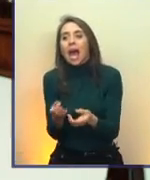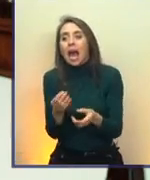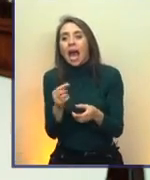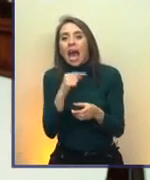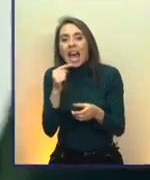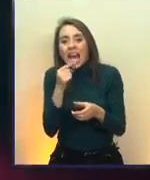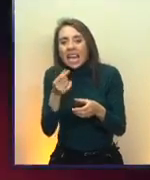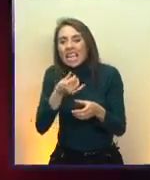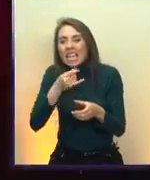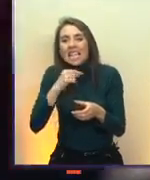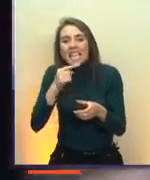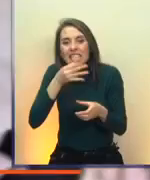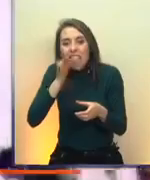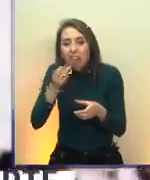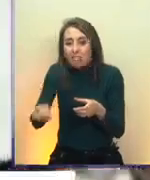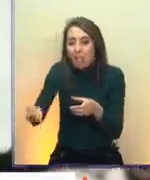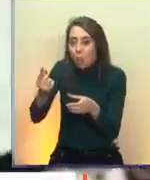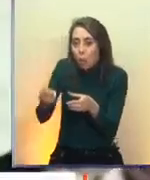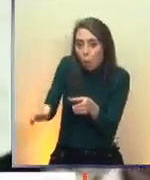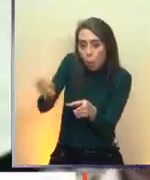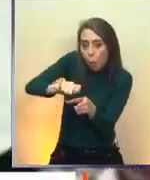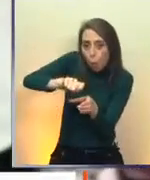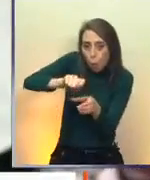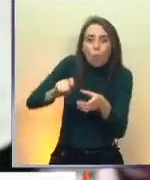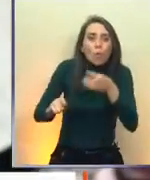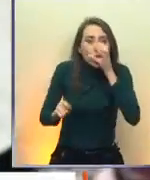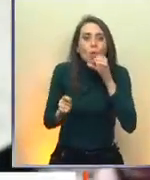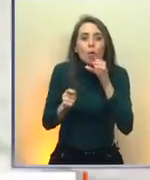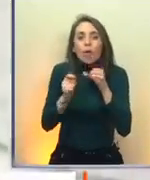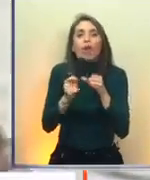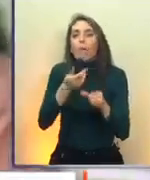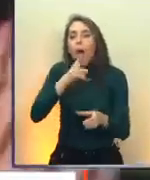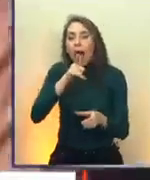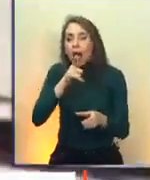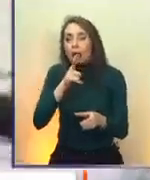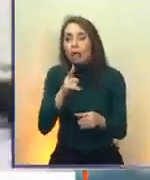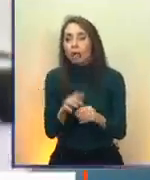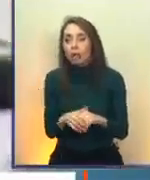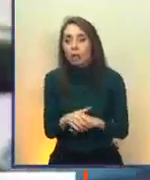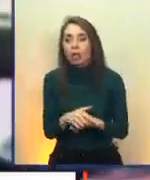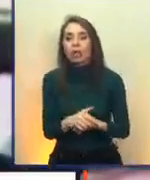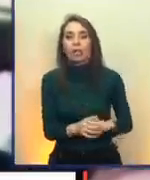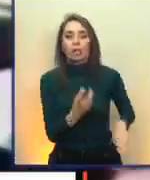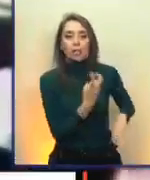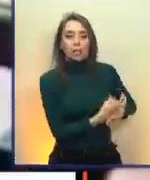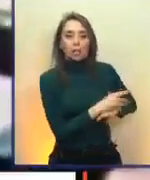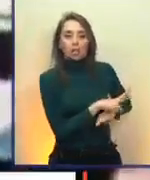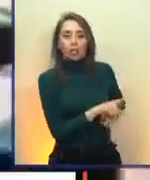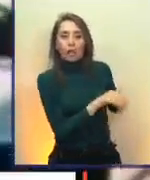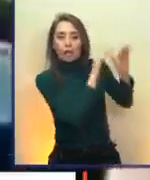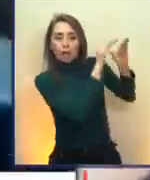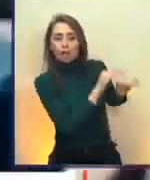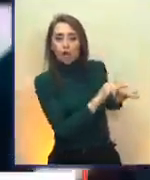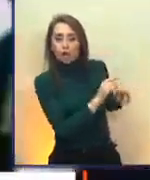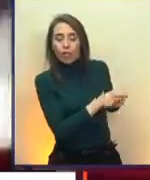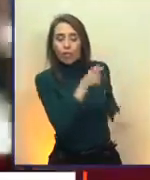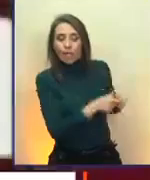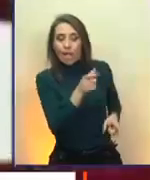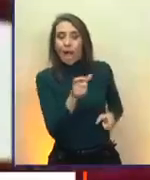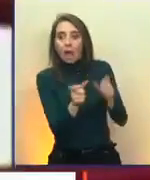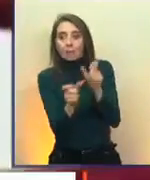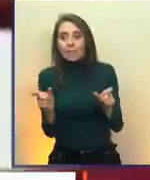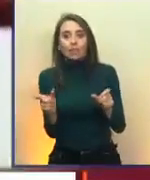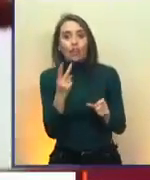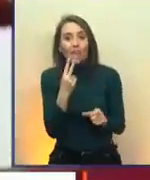cucharadita, una cosa así. Entonces se produjo una especie de robo en la bodega, se malentonaron algunos